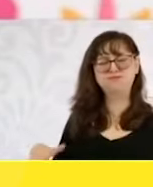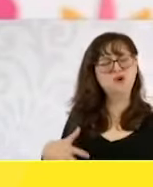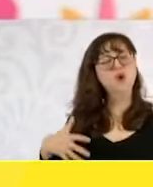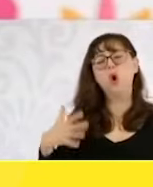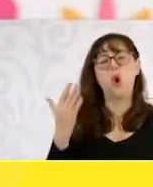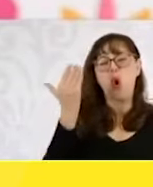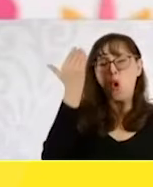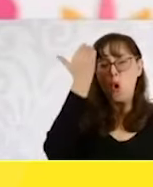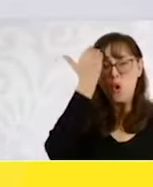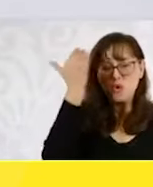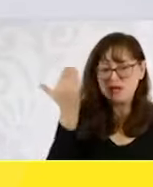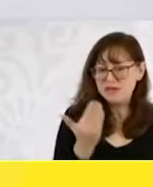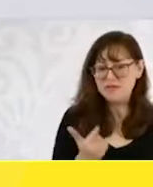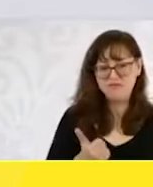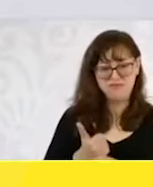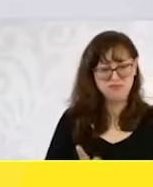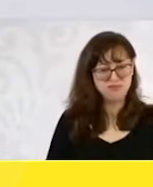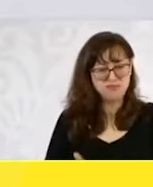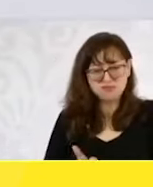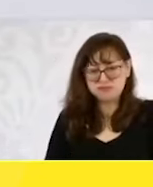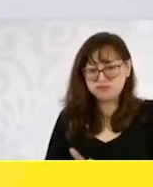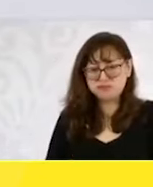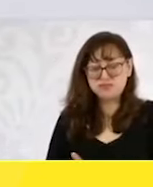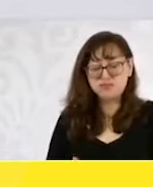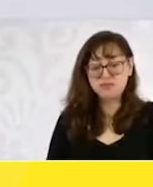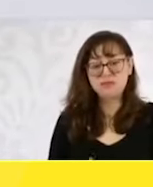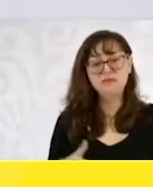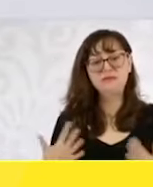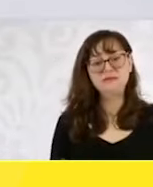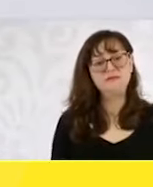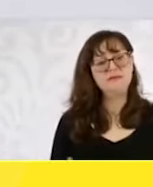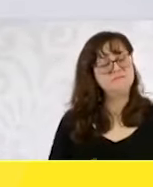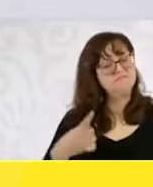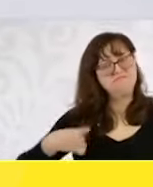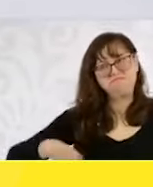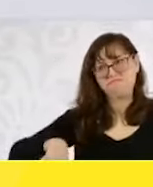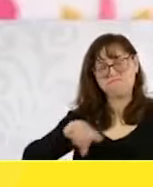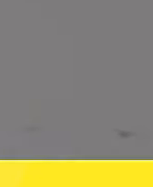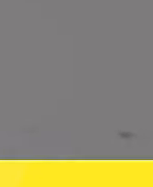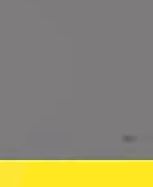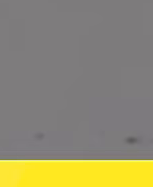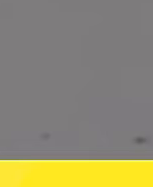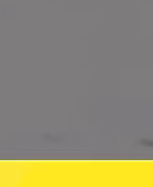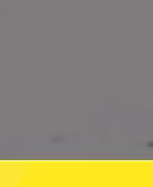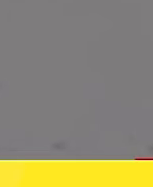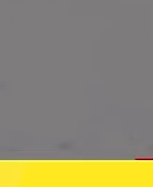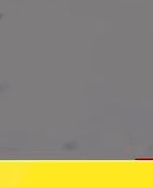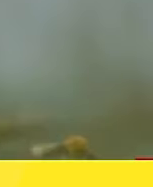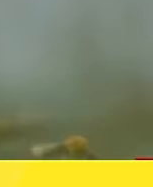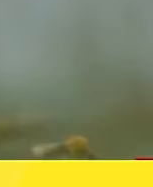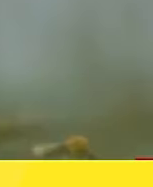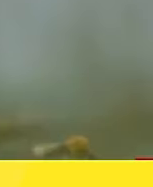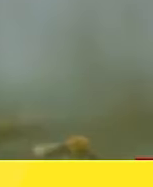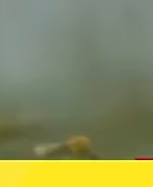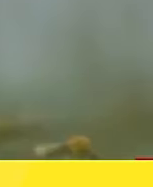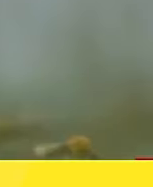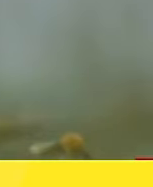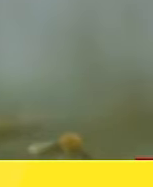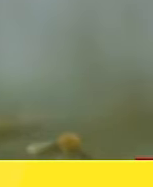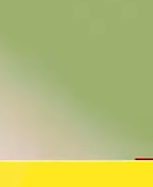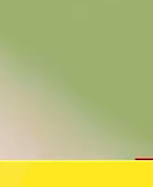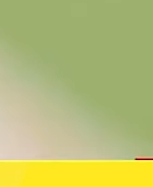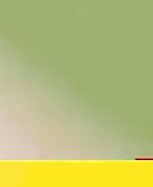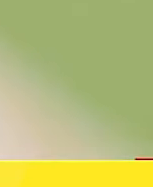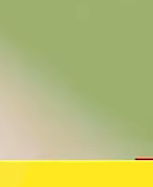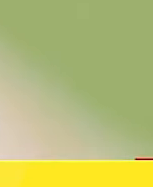expresó su solidaridad por encima de cualquier diferencia entre ambos países. También, tema importante en la noticia local,